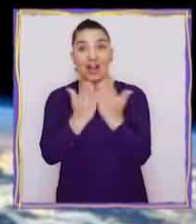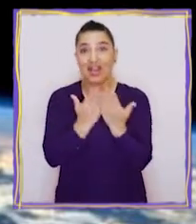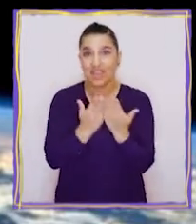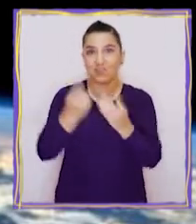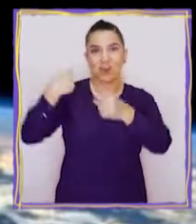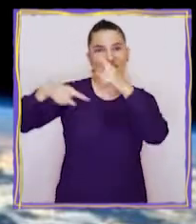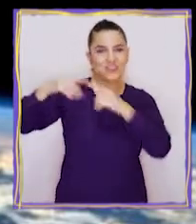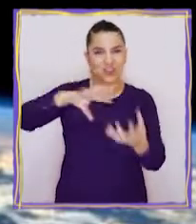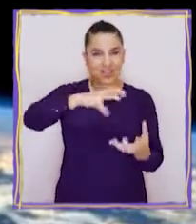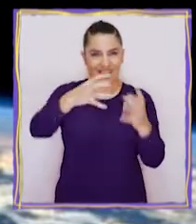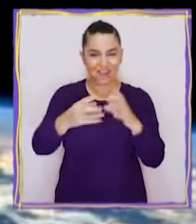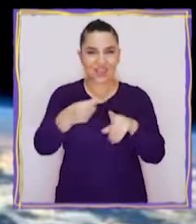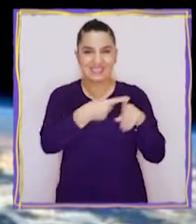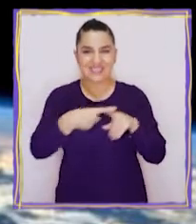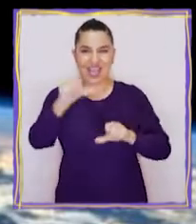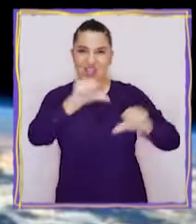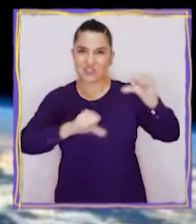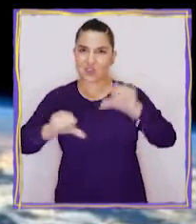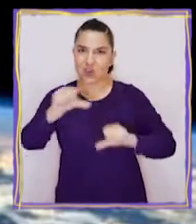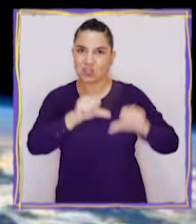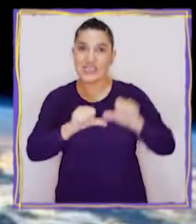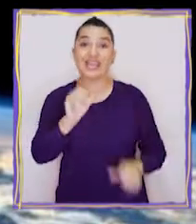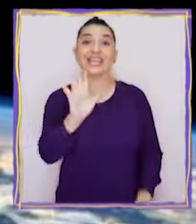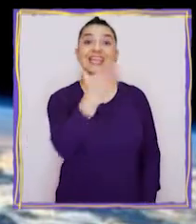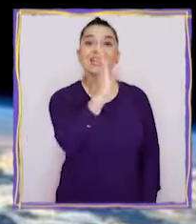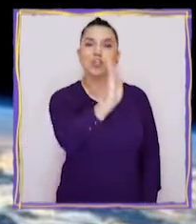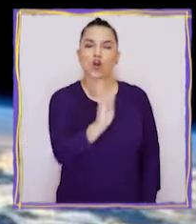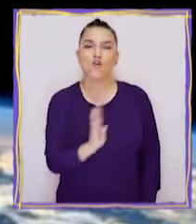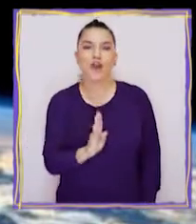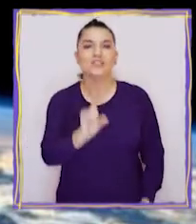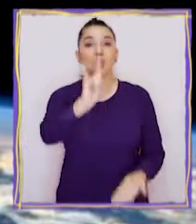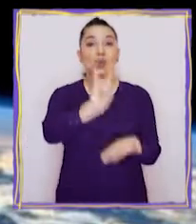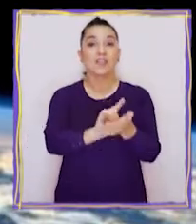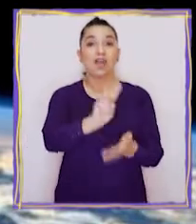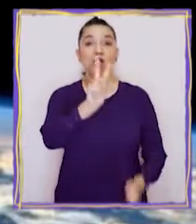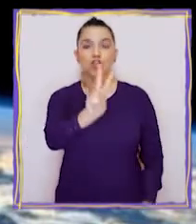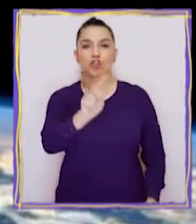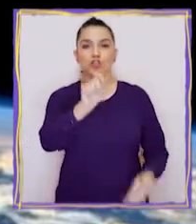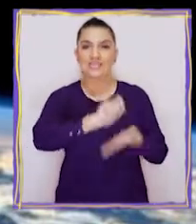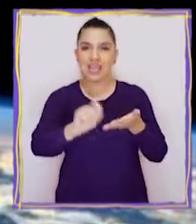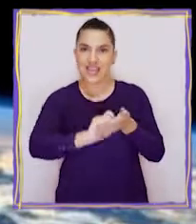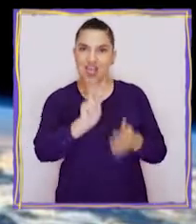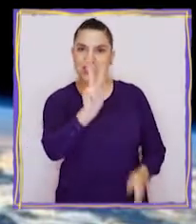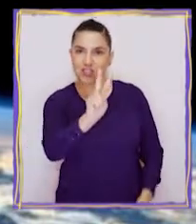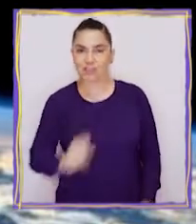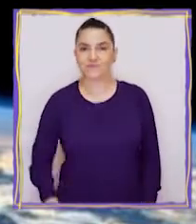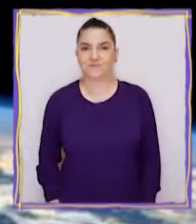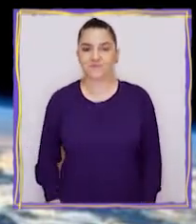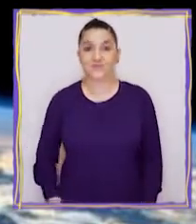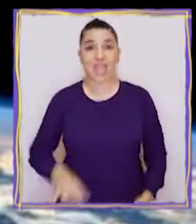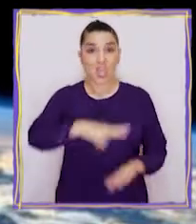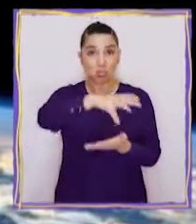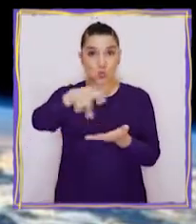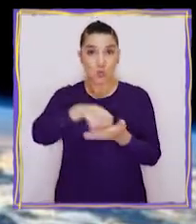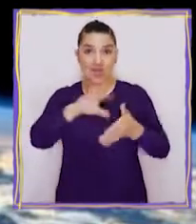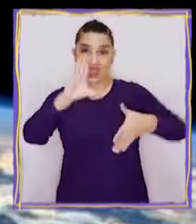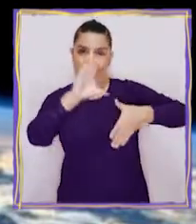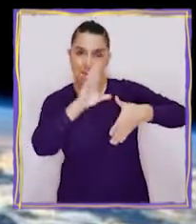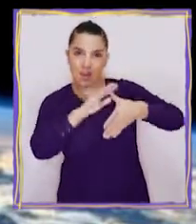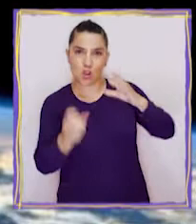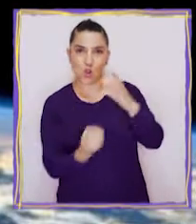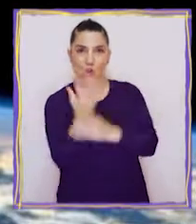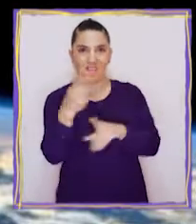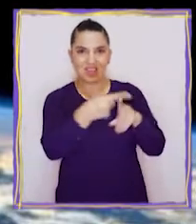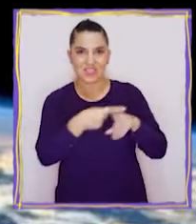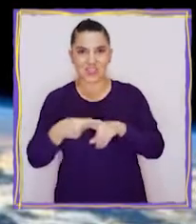y tu libro de Historia, Geografía y Ciencias Sociales. En quinto básico revisa la unidad 2, lección 2, Las ciudades en América